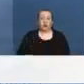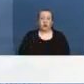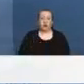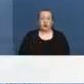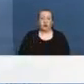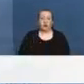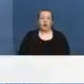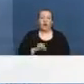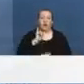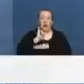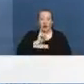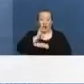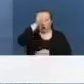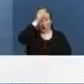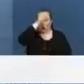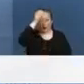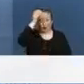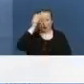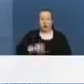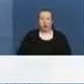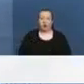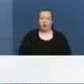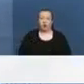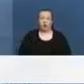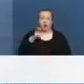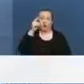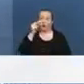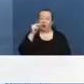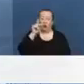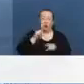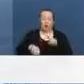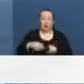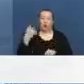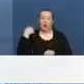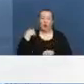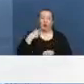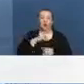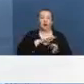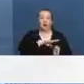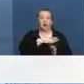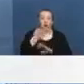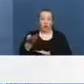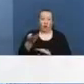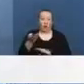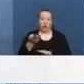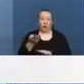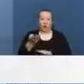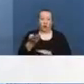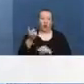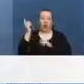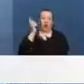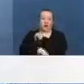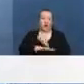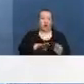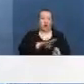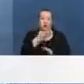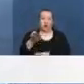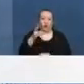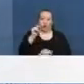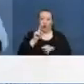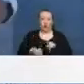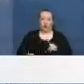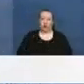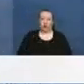iglesia católica celebramos católico no existe pena de muerte no puede decir esa barbaridad y normalmente los que se ensamblaría son